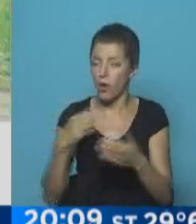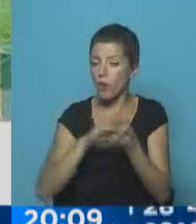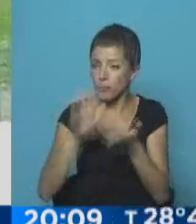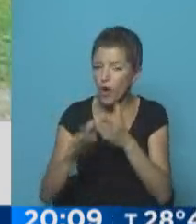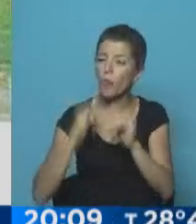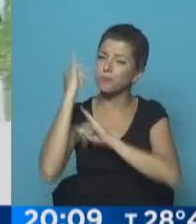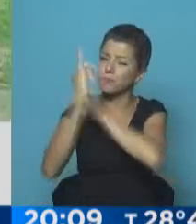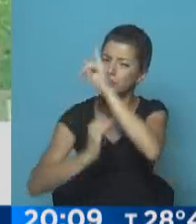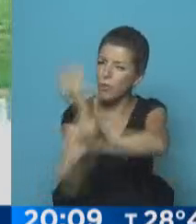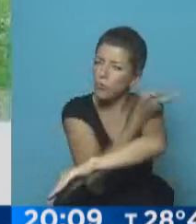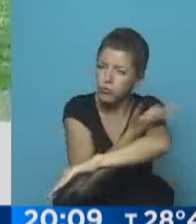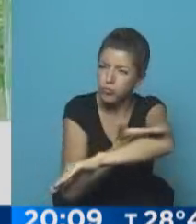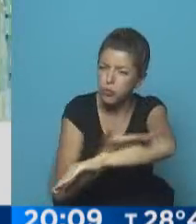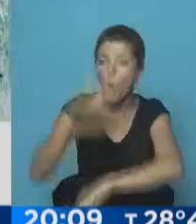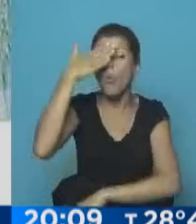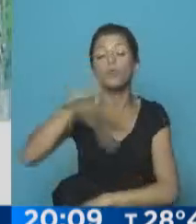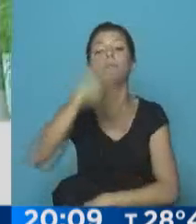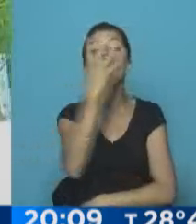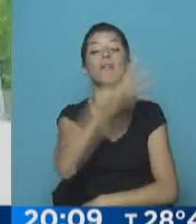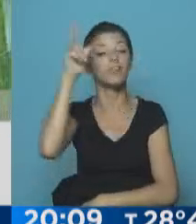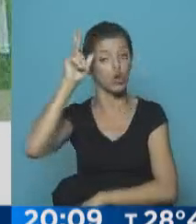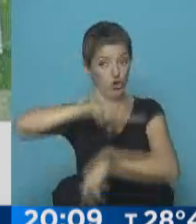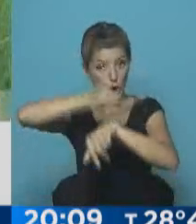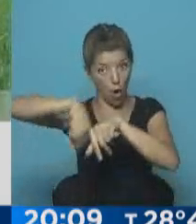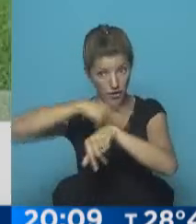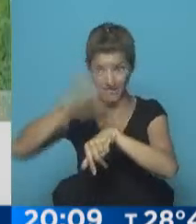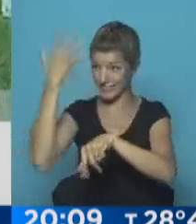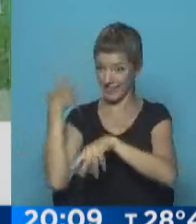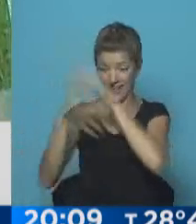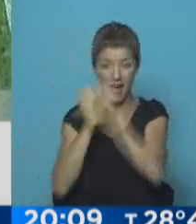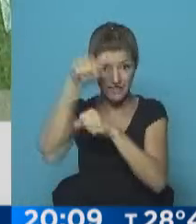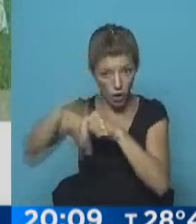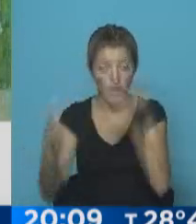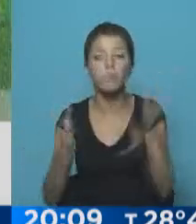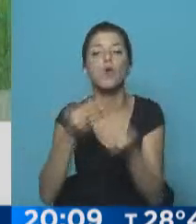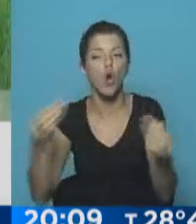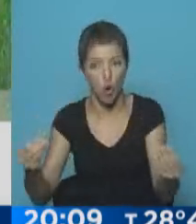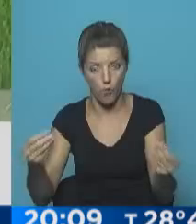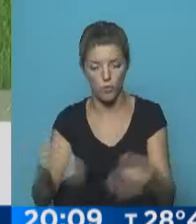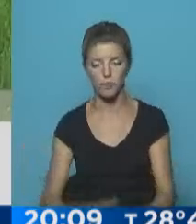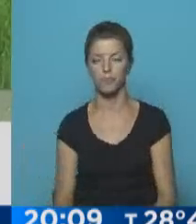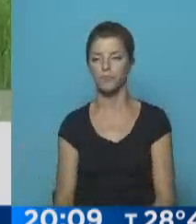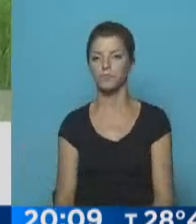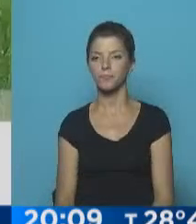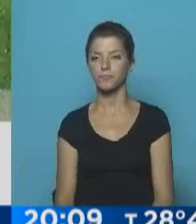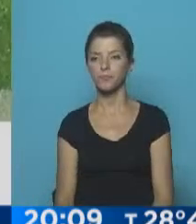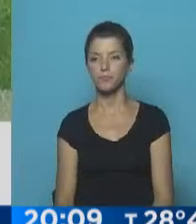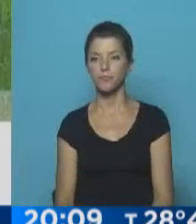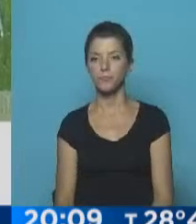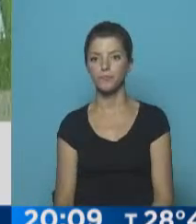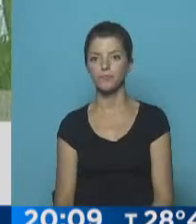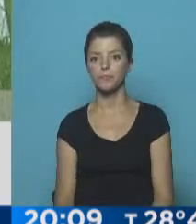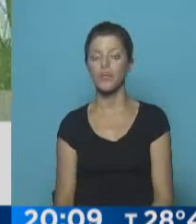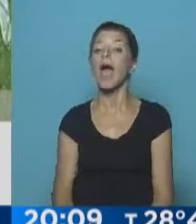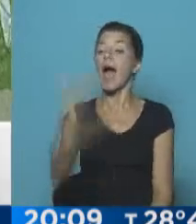cómo fueron las últimas 48 horas de los tres prófugos por entonces. Desde el momento en que la